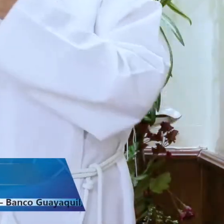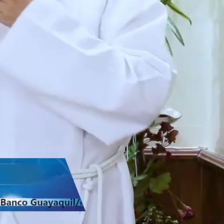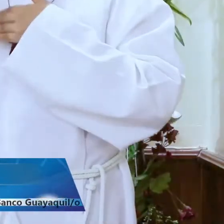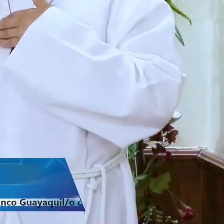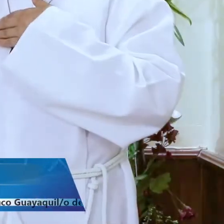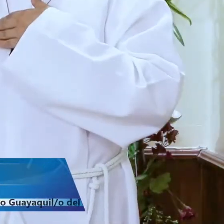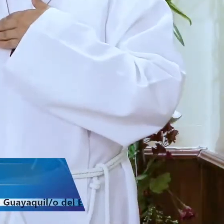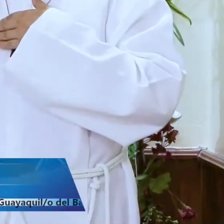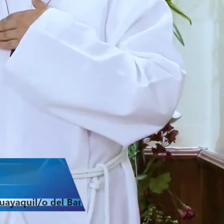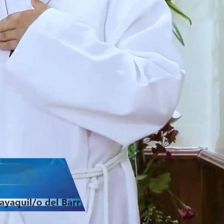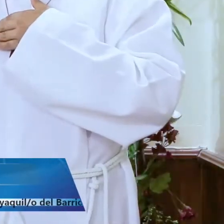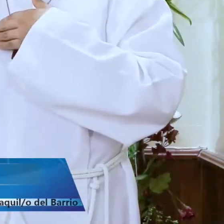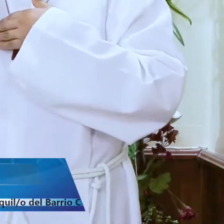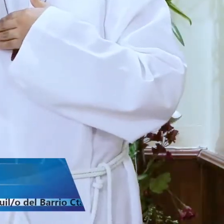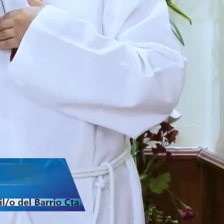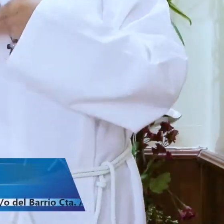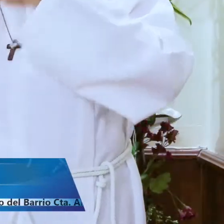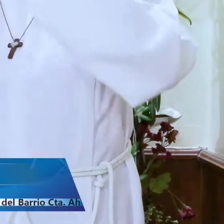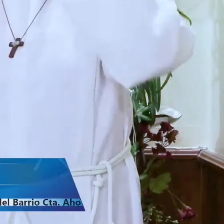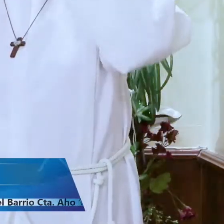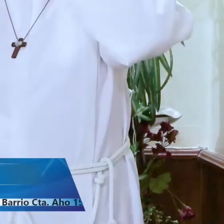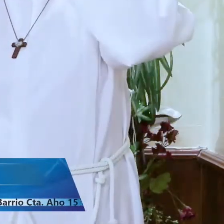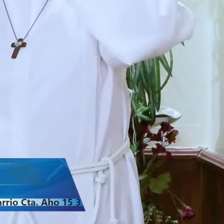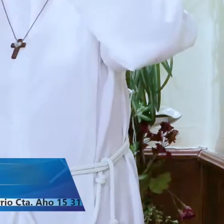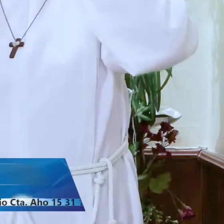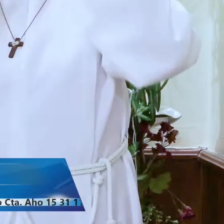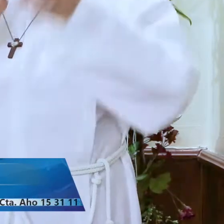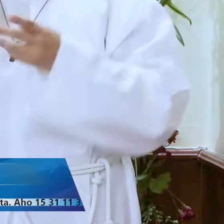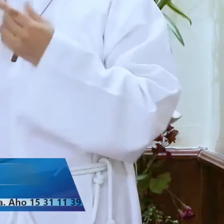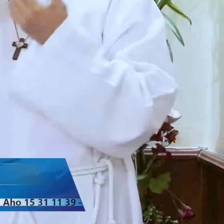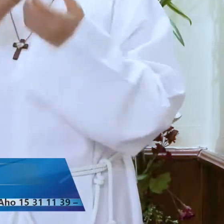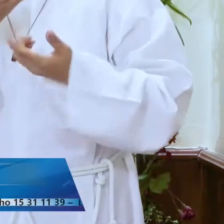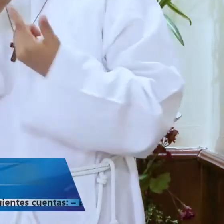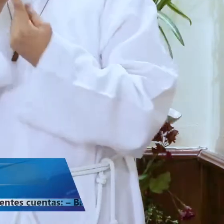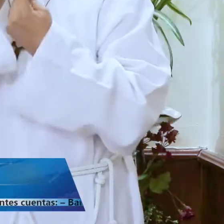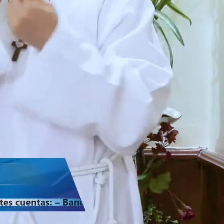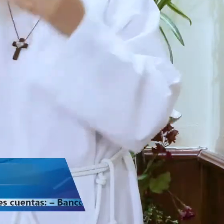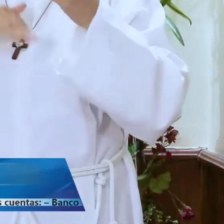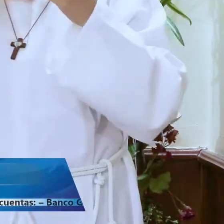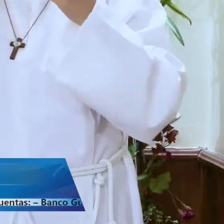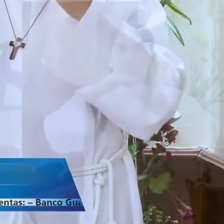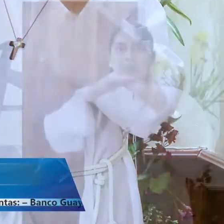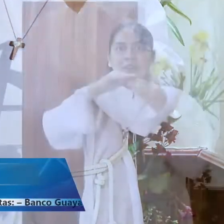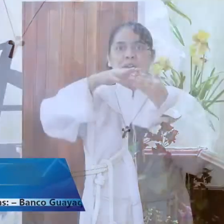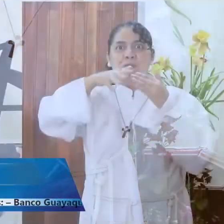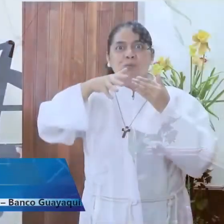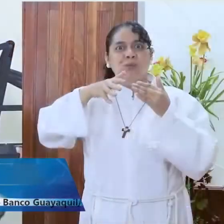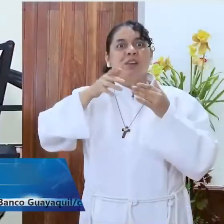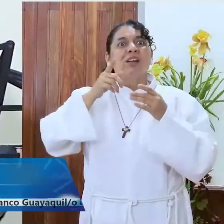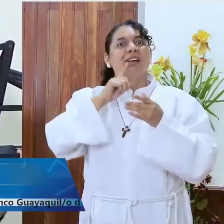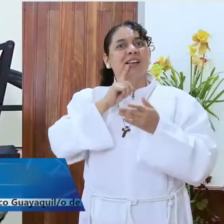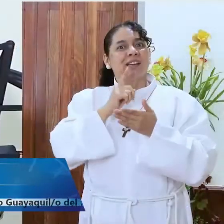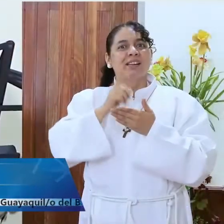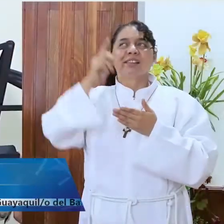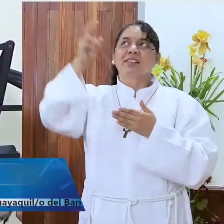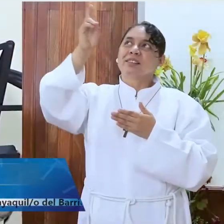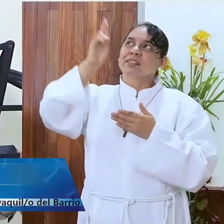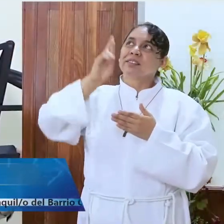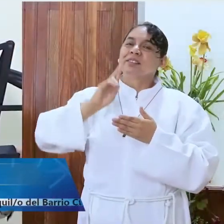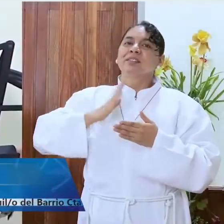perfume y llenas mi copa hasta los bordes y el señor es mi